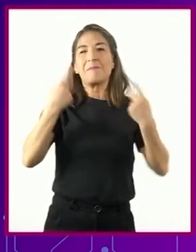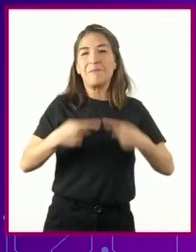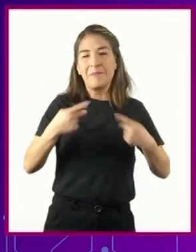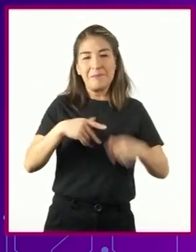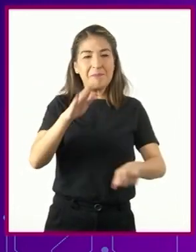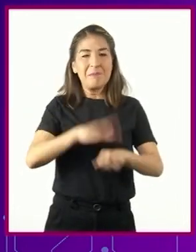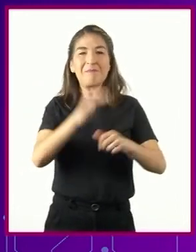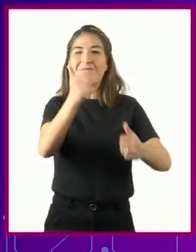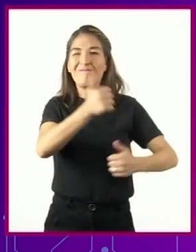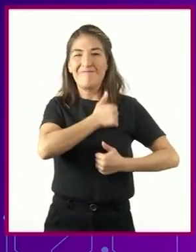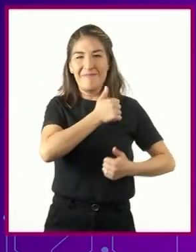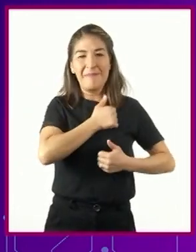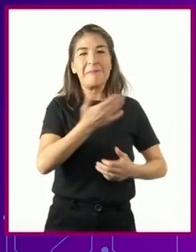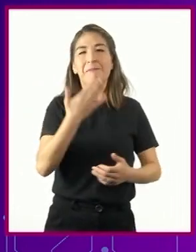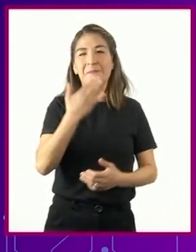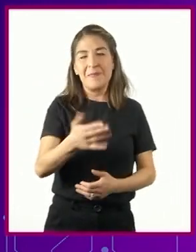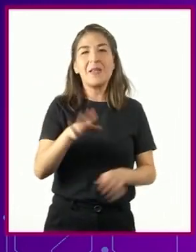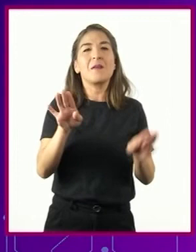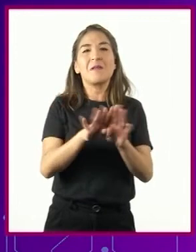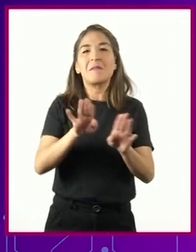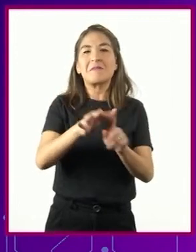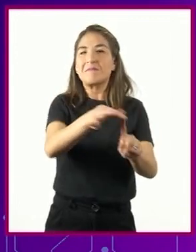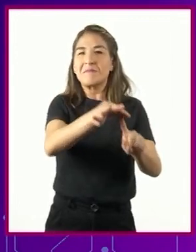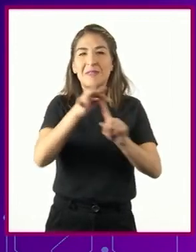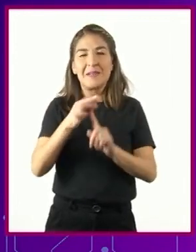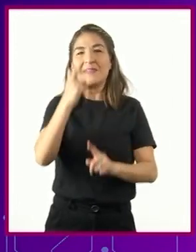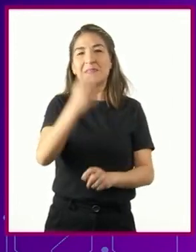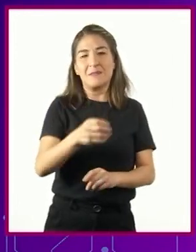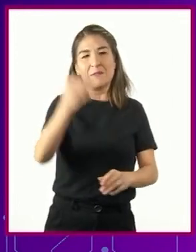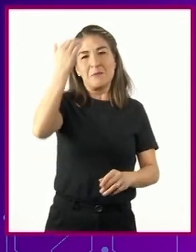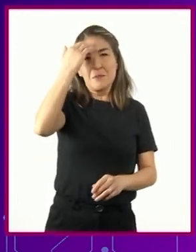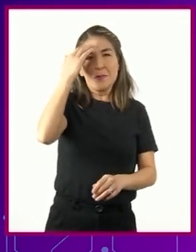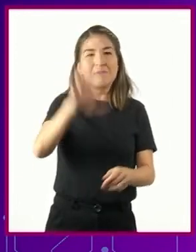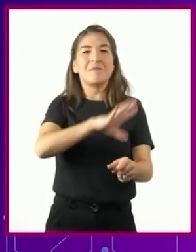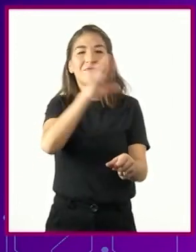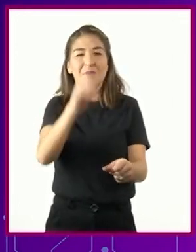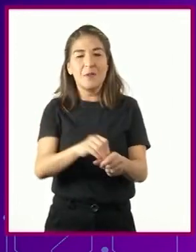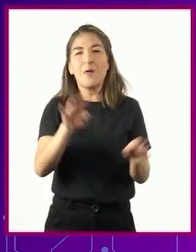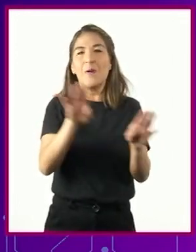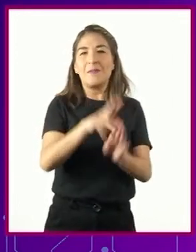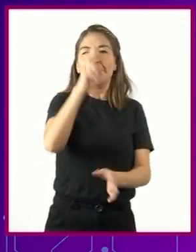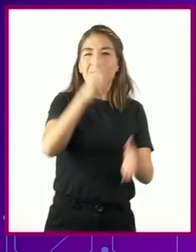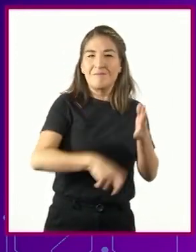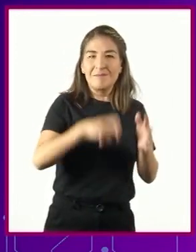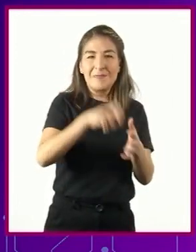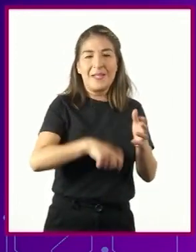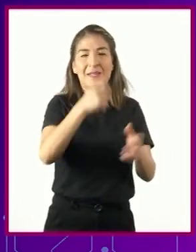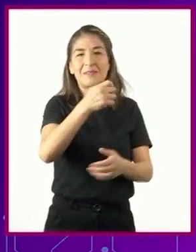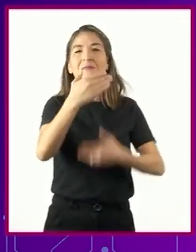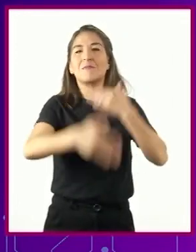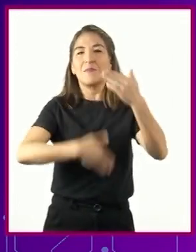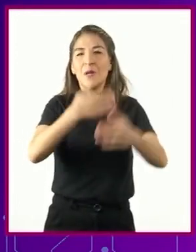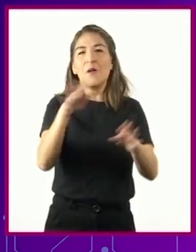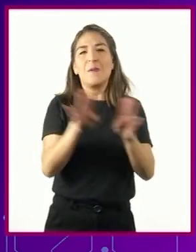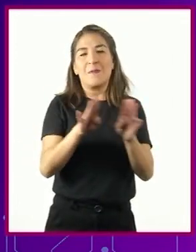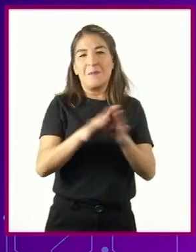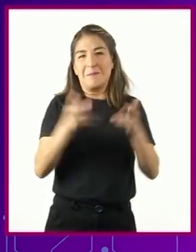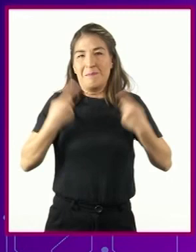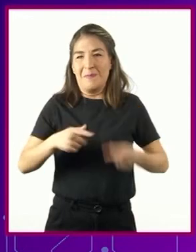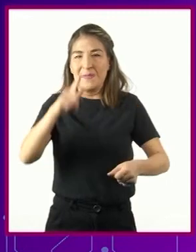fieles militantes no encuentren ocasión de completar sus conocimientos y de corregir su formación